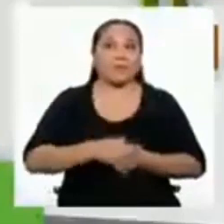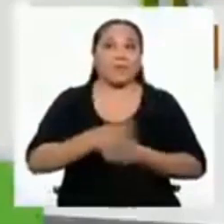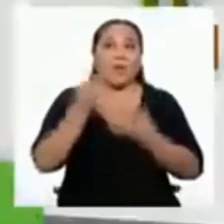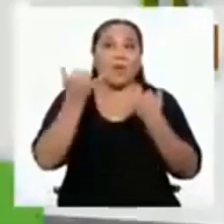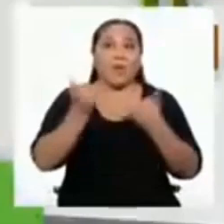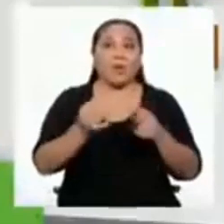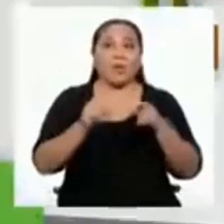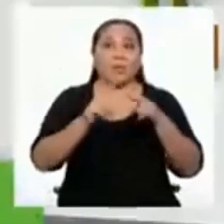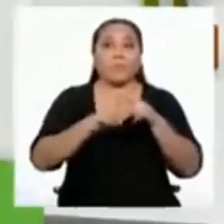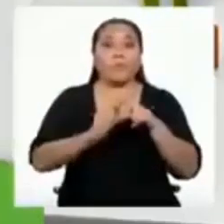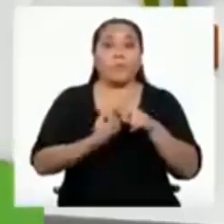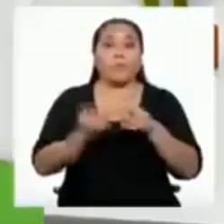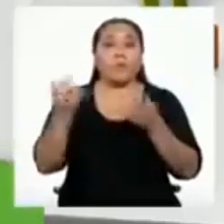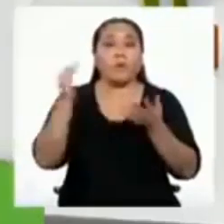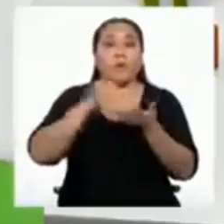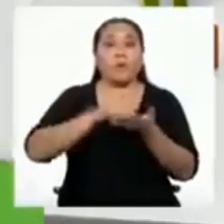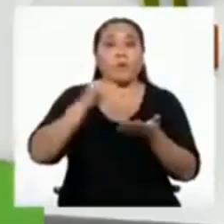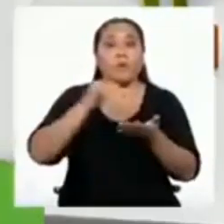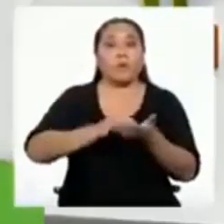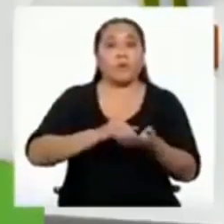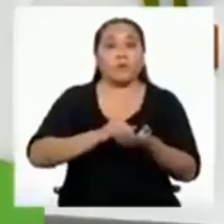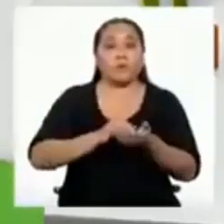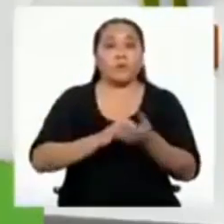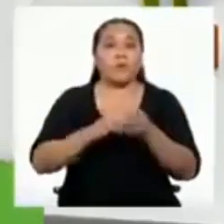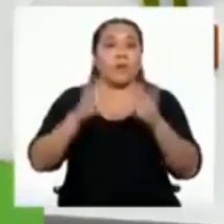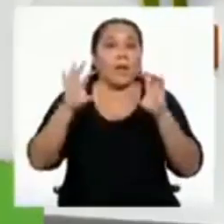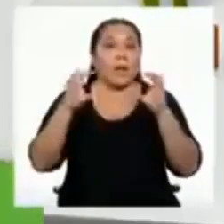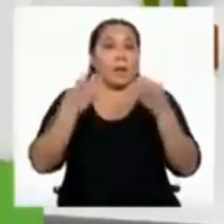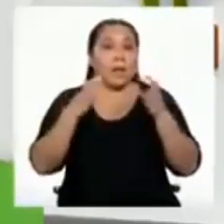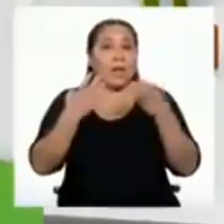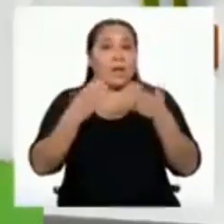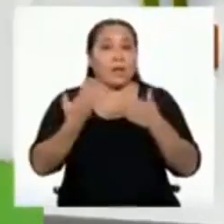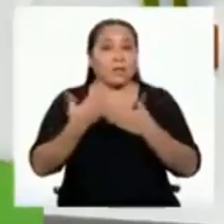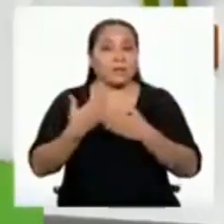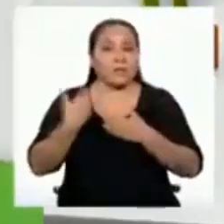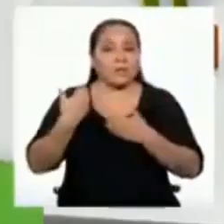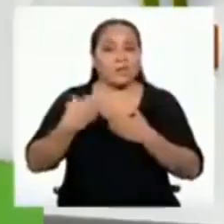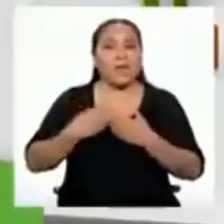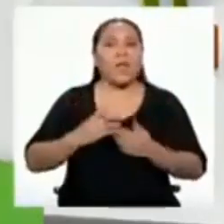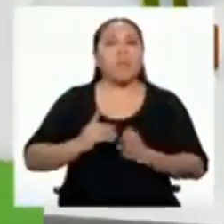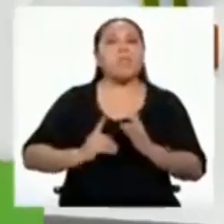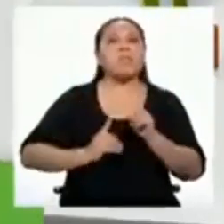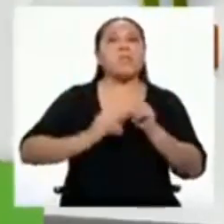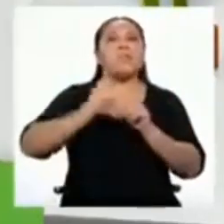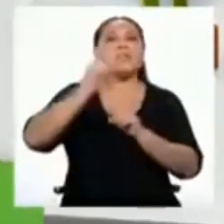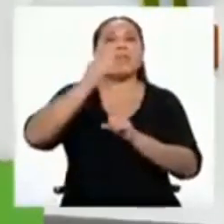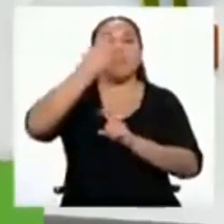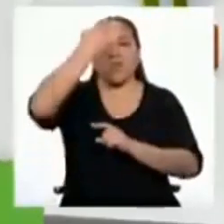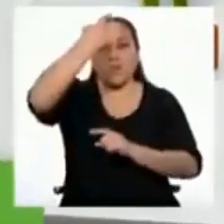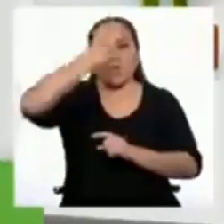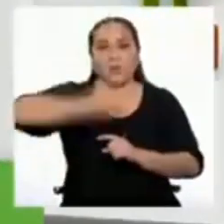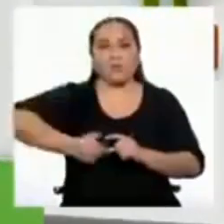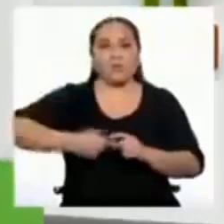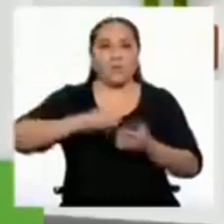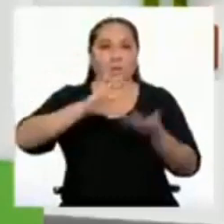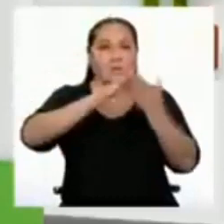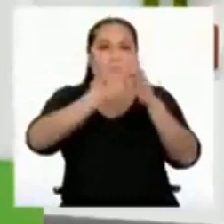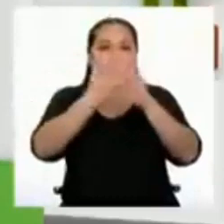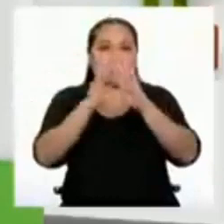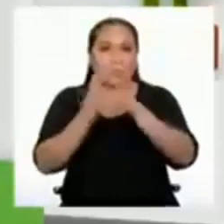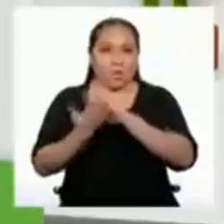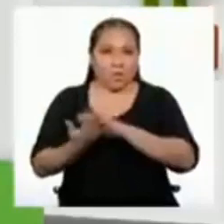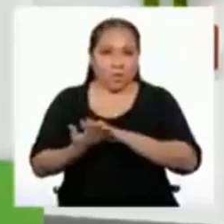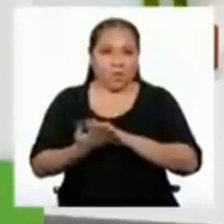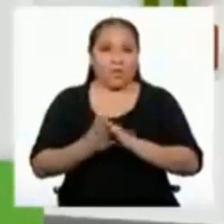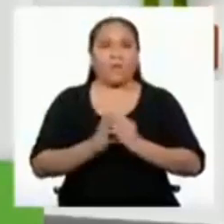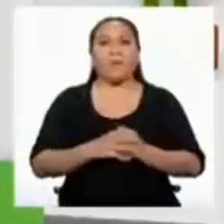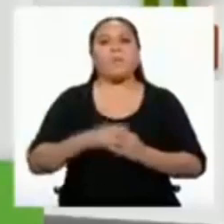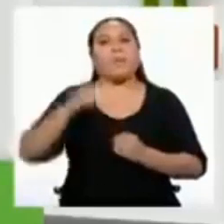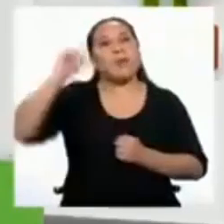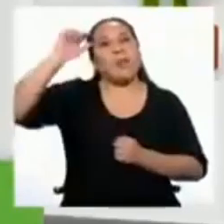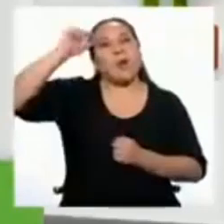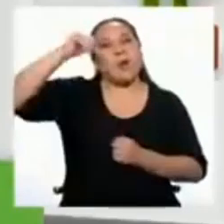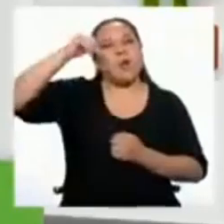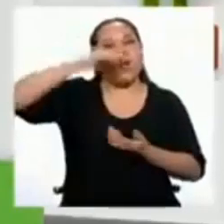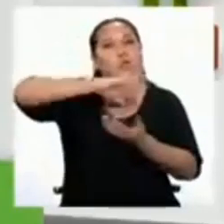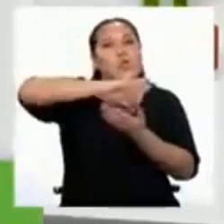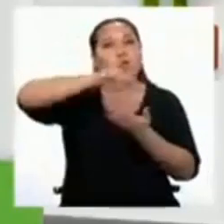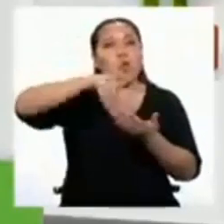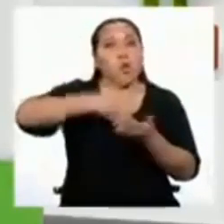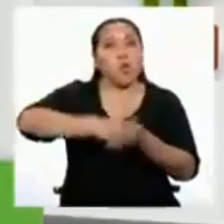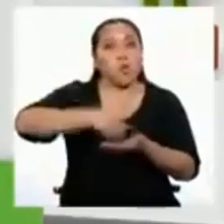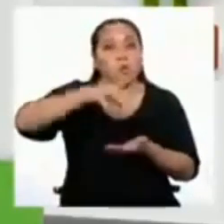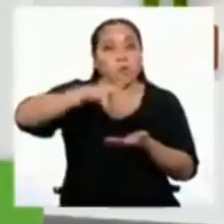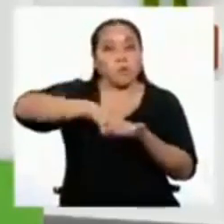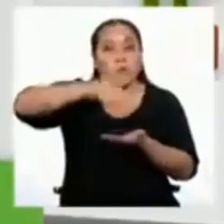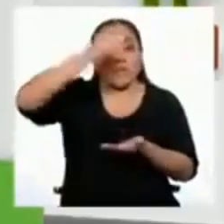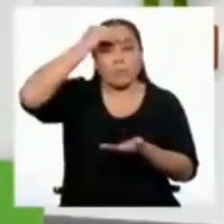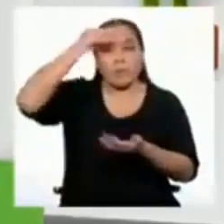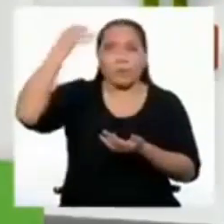Hoy arrancamos nuevamente con las actividades de desarrollo personal, ciudadanía y cívica. Para recordar todo lo que hemos aprendido